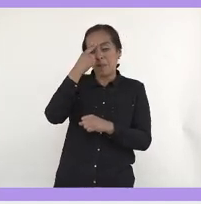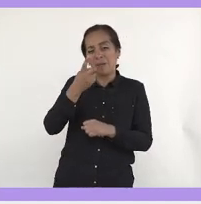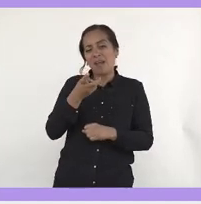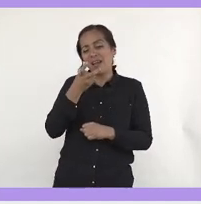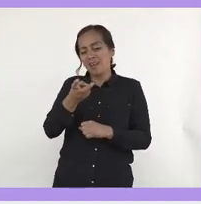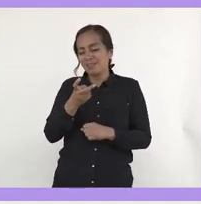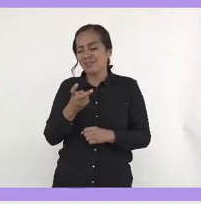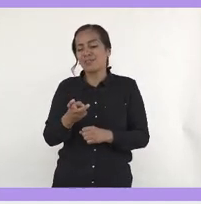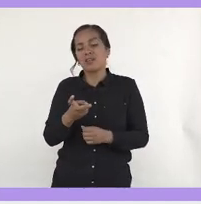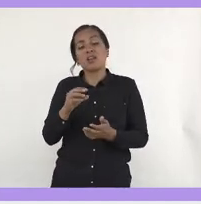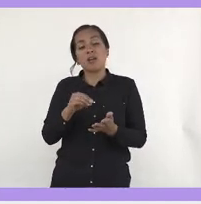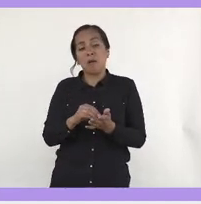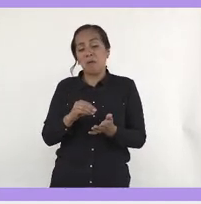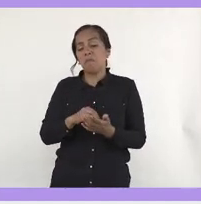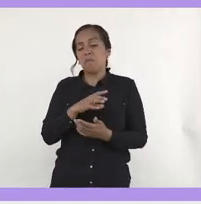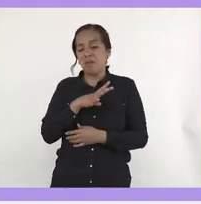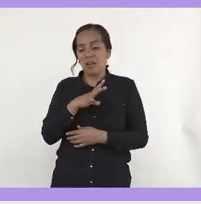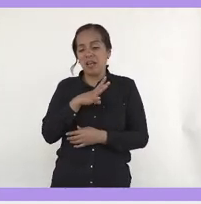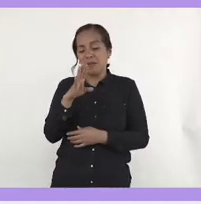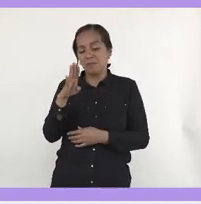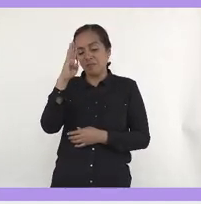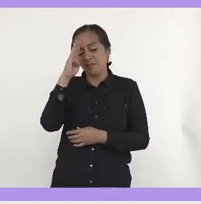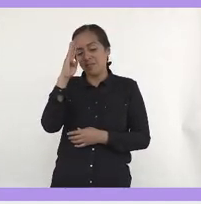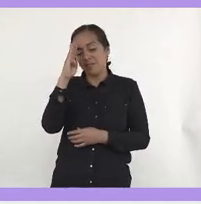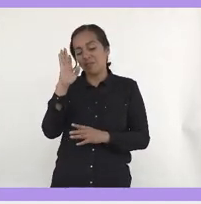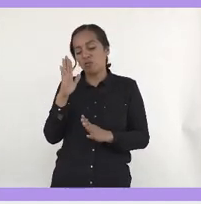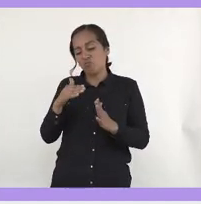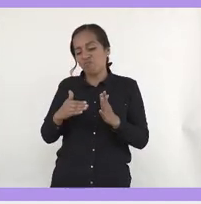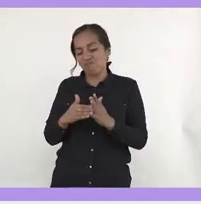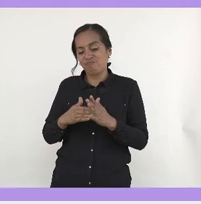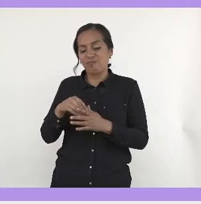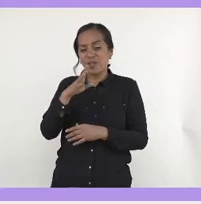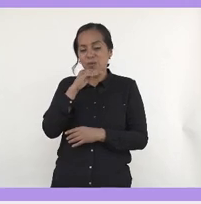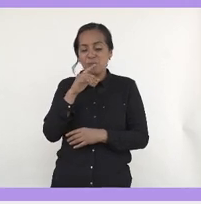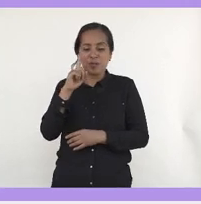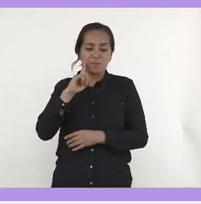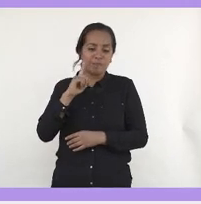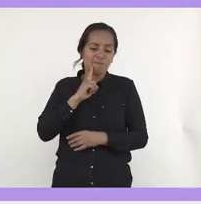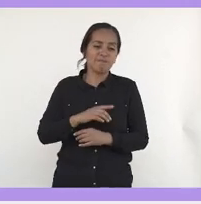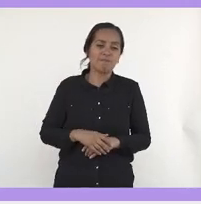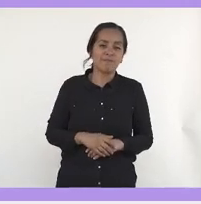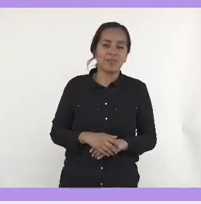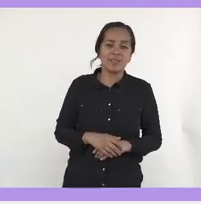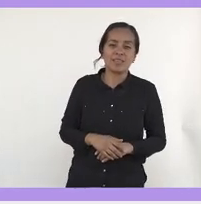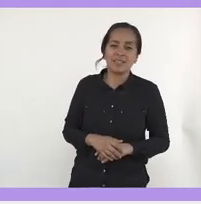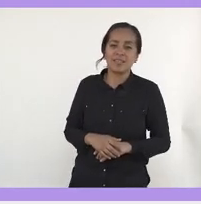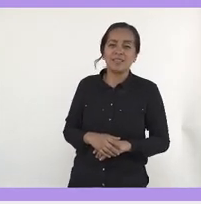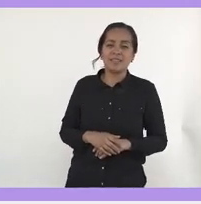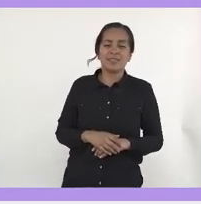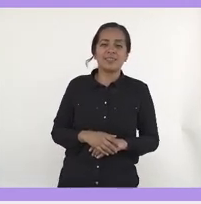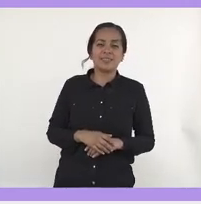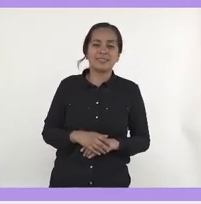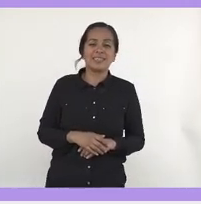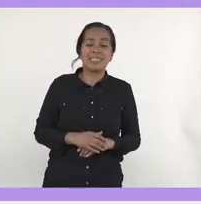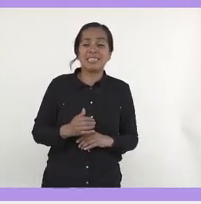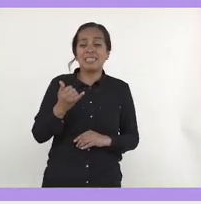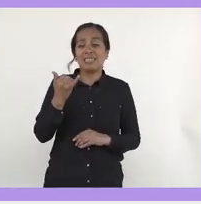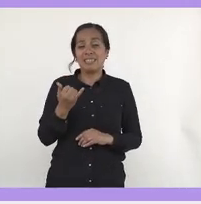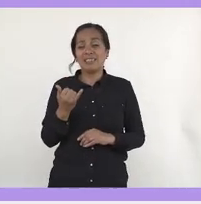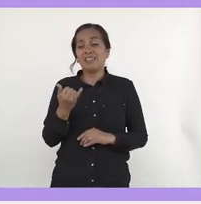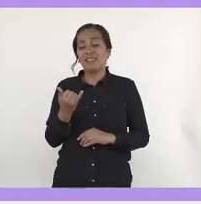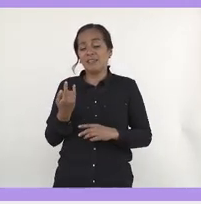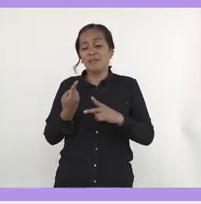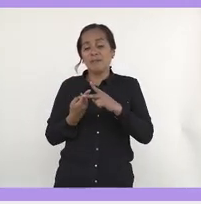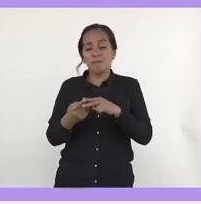situaciones que Todavía existe en nuestro país y que por ahí lo que mencionamos hace un momento no te puedes encontrar a un diamantito no y que entonces